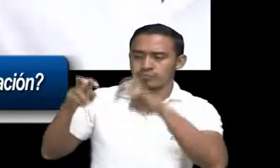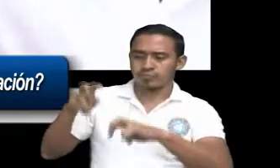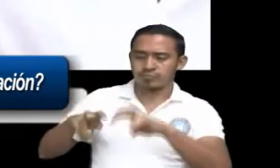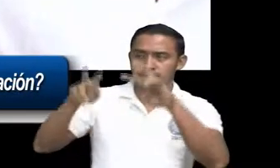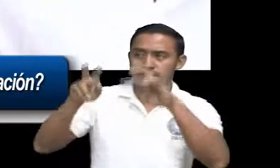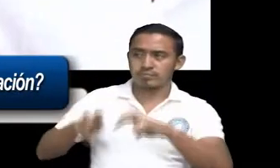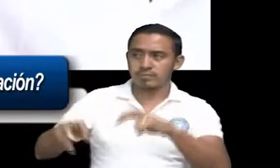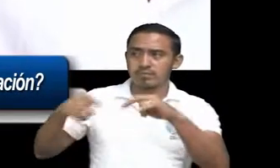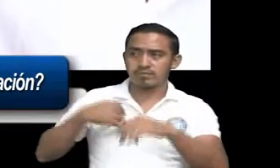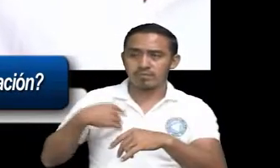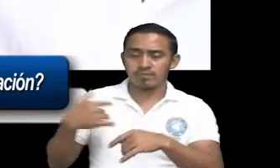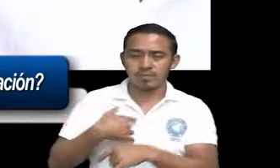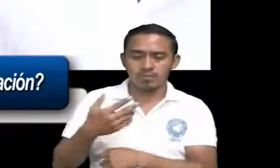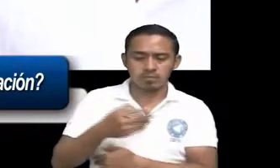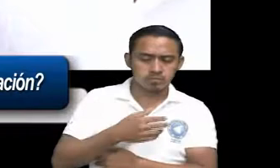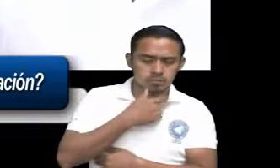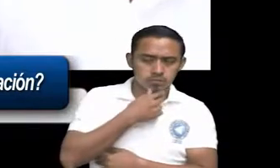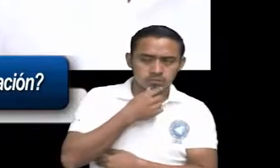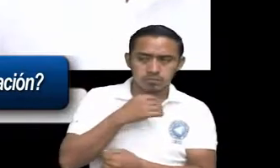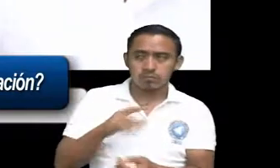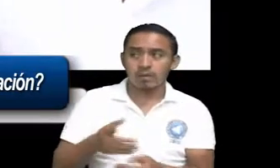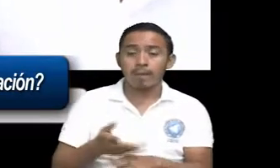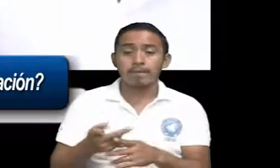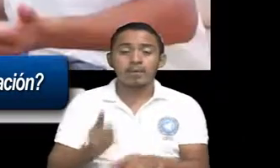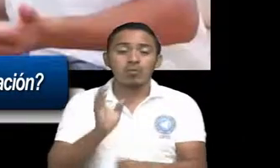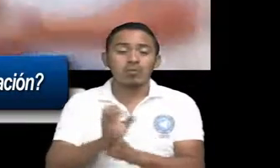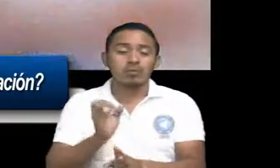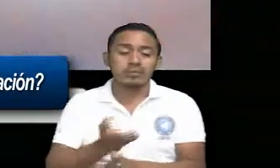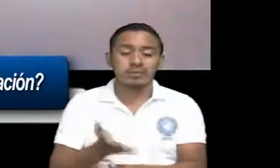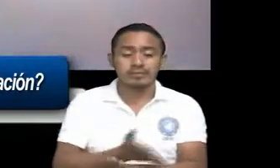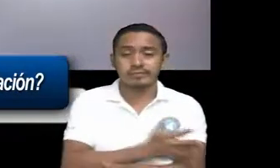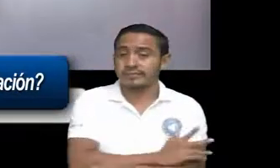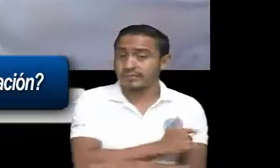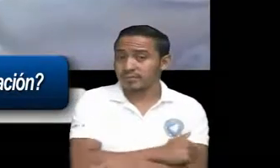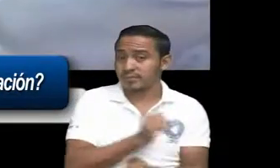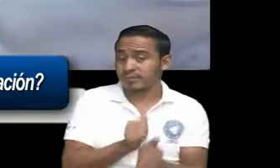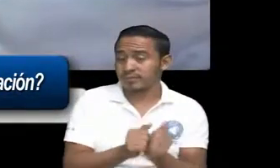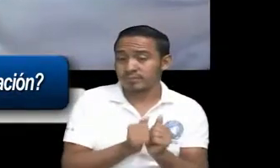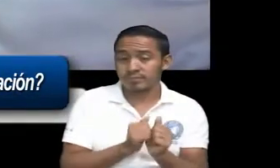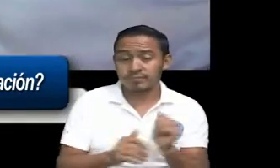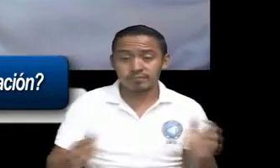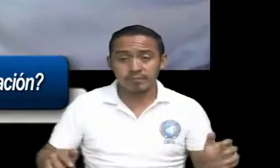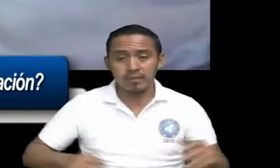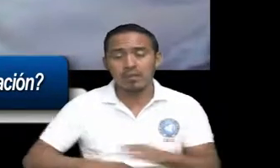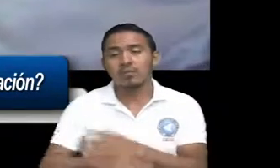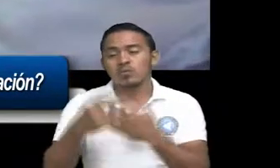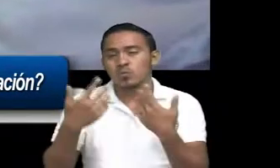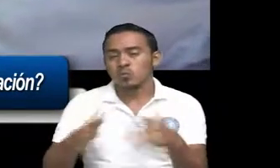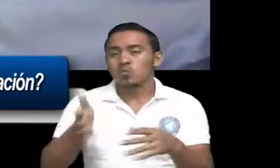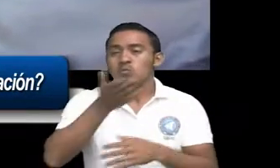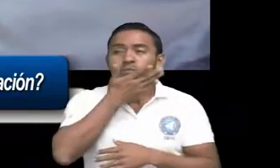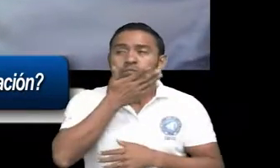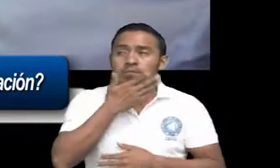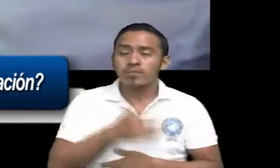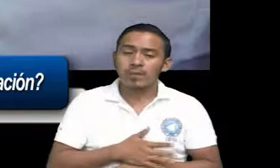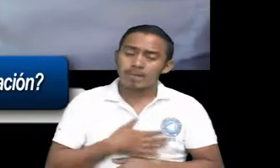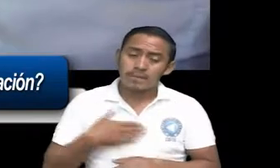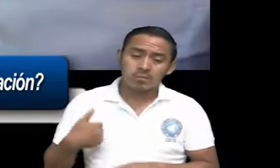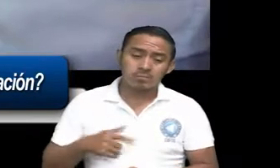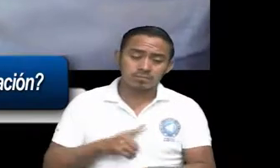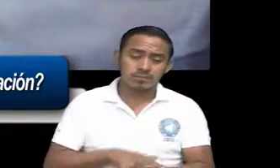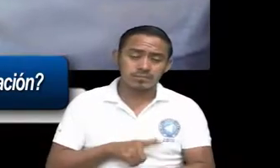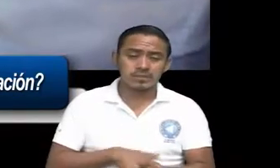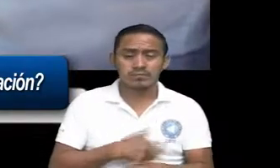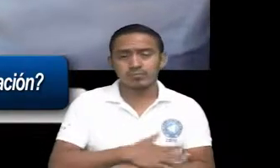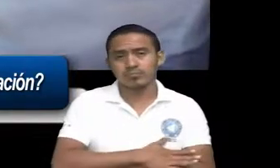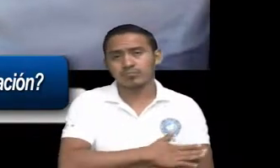te generan desconfianza, pero es por la relación pasada que tuviste. Entonces, es complejo, por eso es importante darse un tiempo